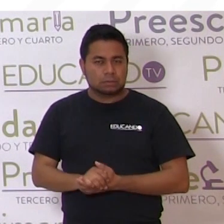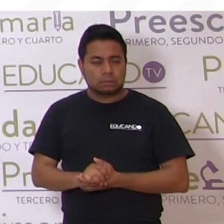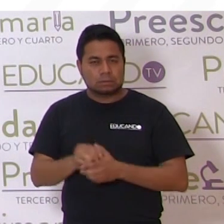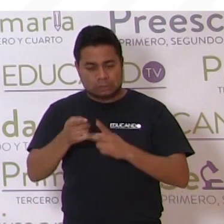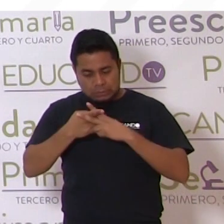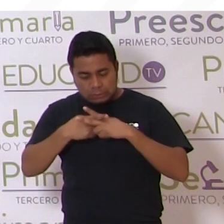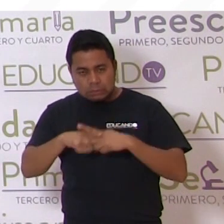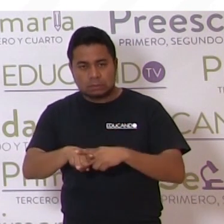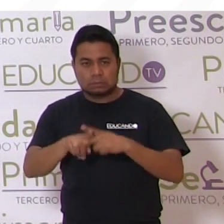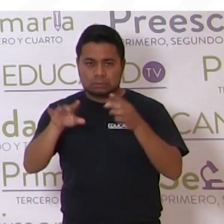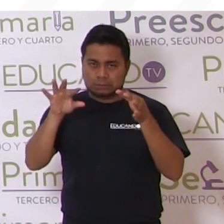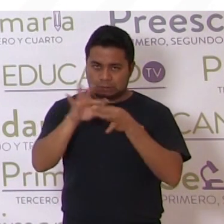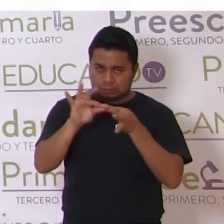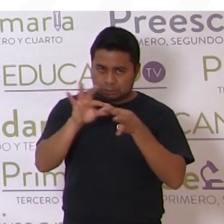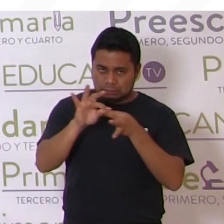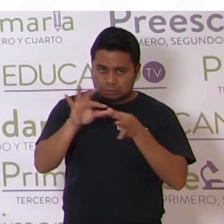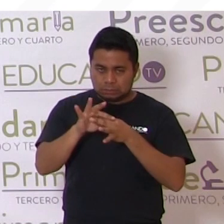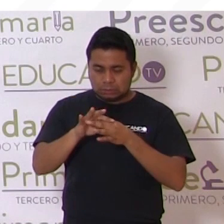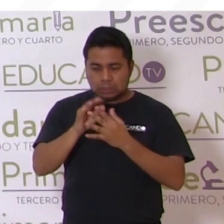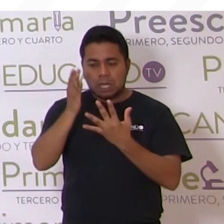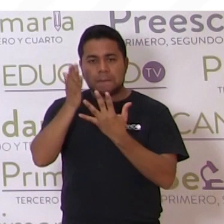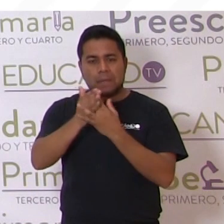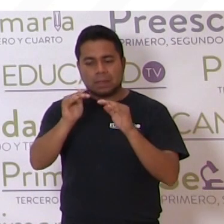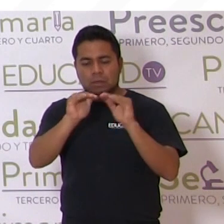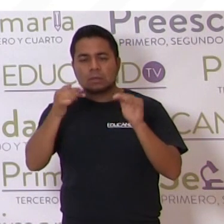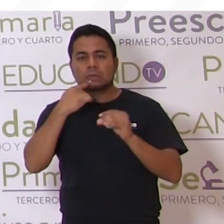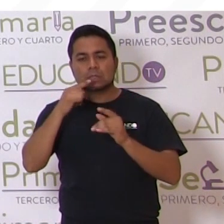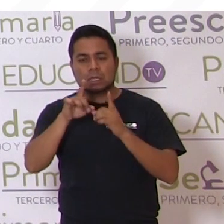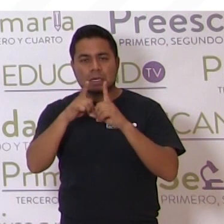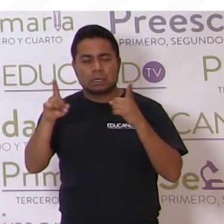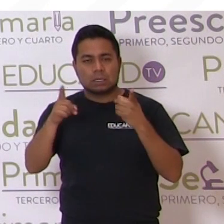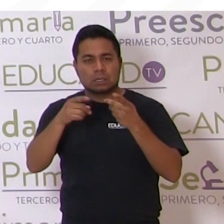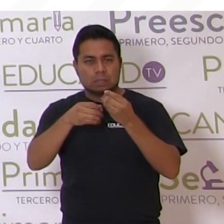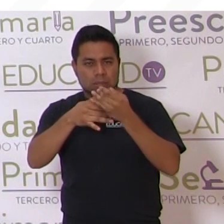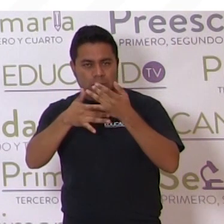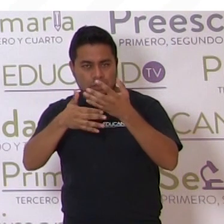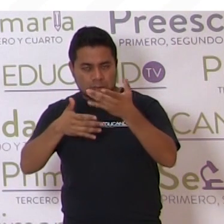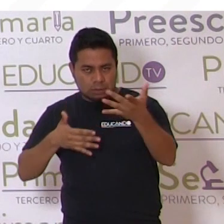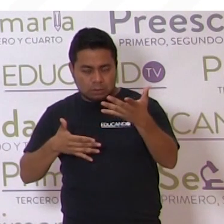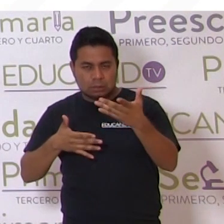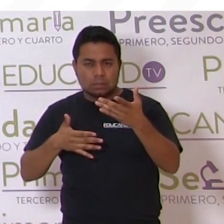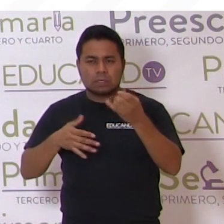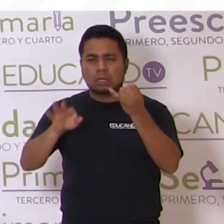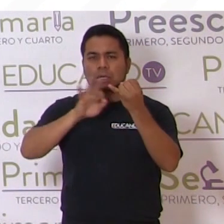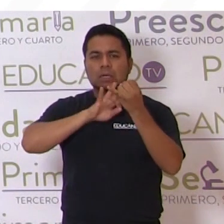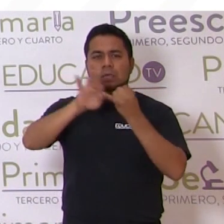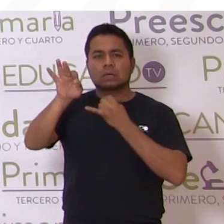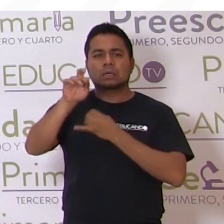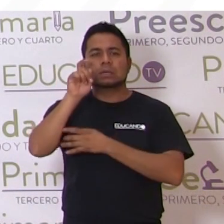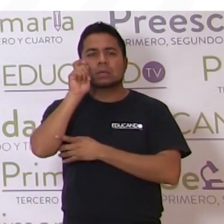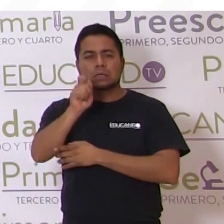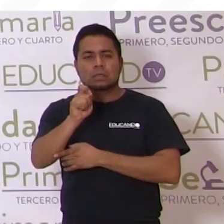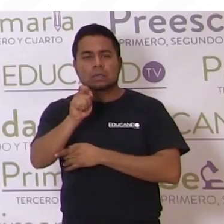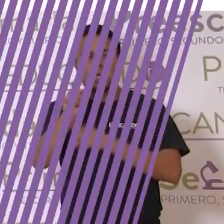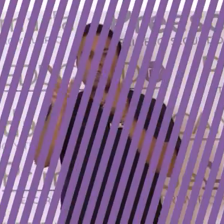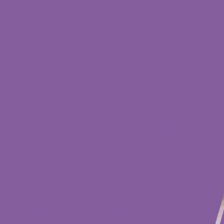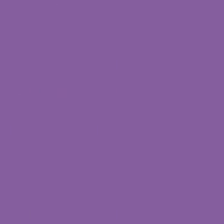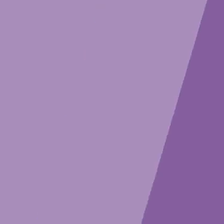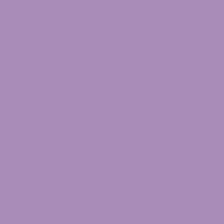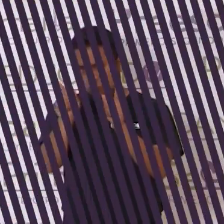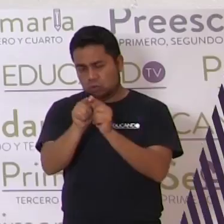introducción, el del medio dice desarrollo y hasta el fondo dice